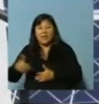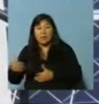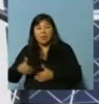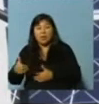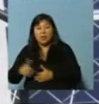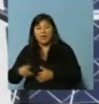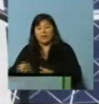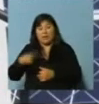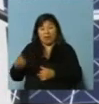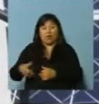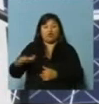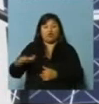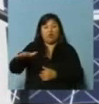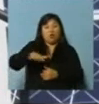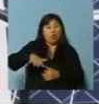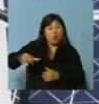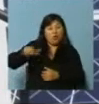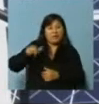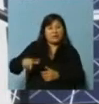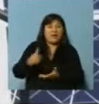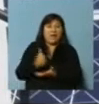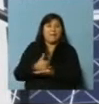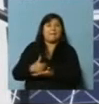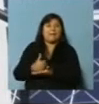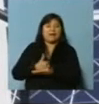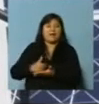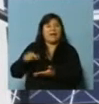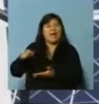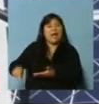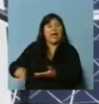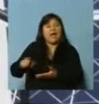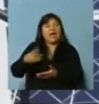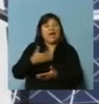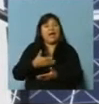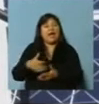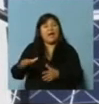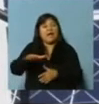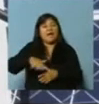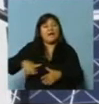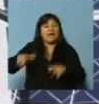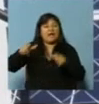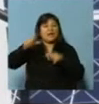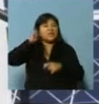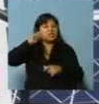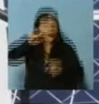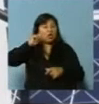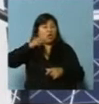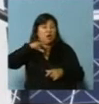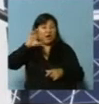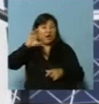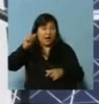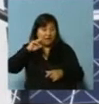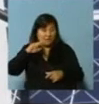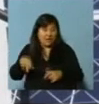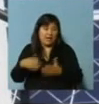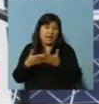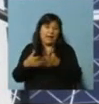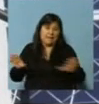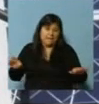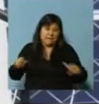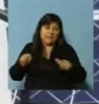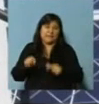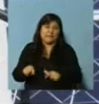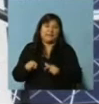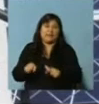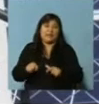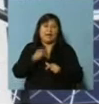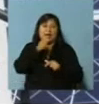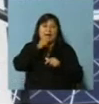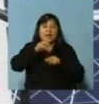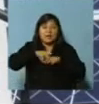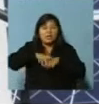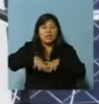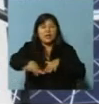estaba en la agenda, así que tuve que ir a Finca Yoscaba. Inauguramos una obra de riego para 49